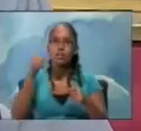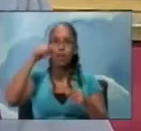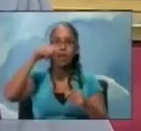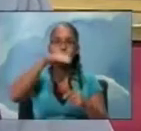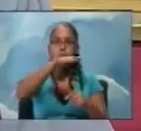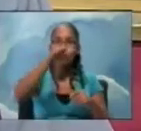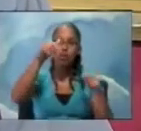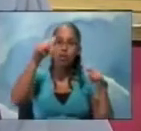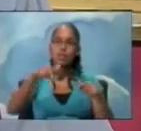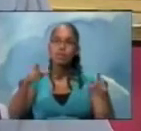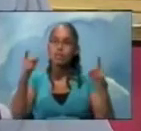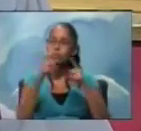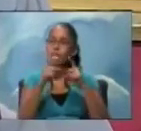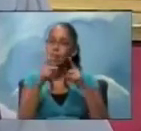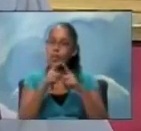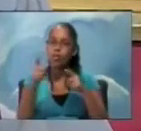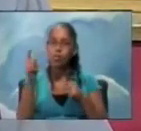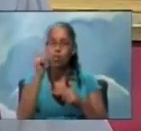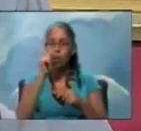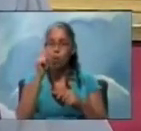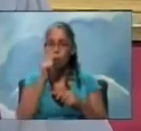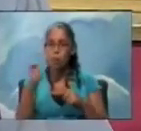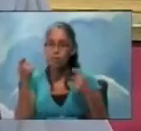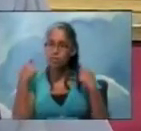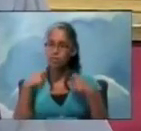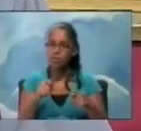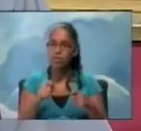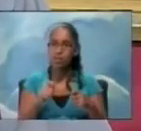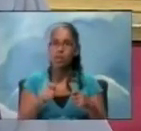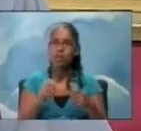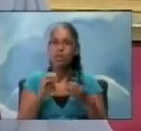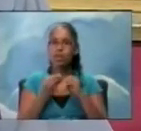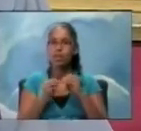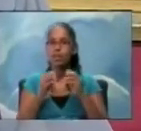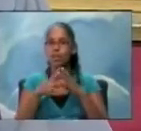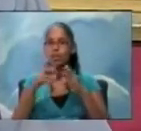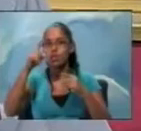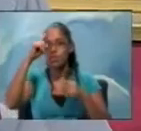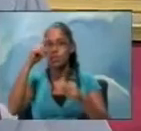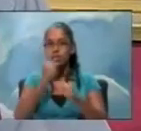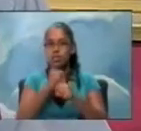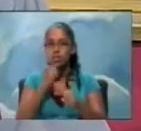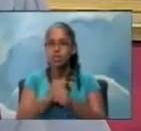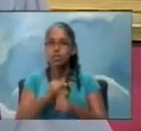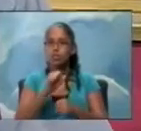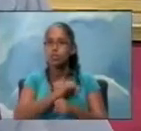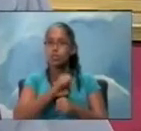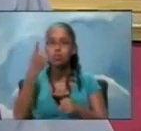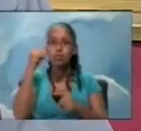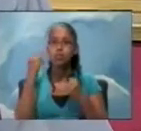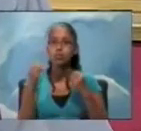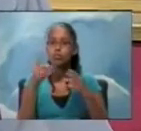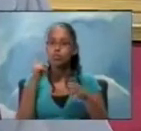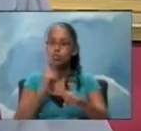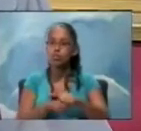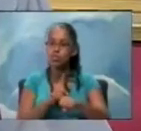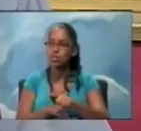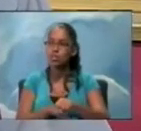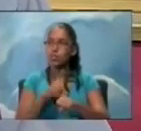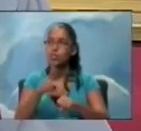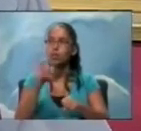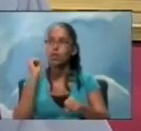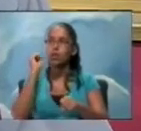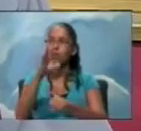parábola. Un hombre plantó una viña, arrendó a los labradores y se sentó por mucho tiempo. Y a su tiempo envió